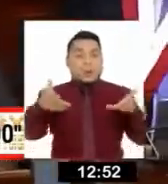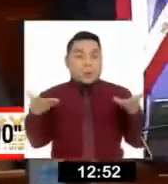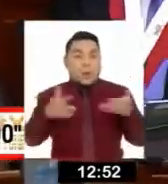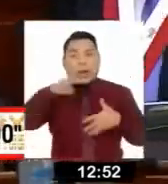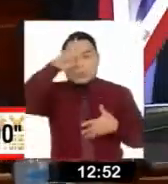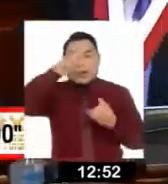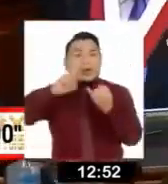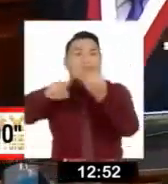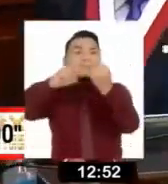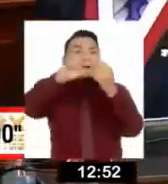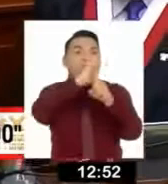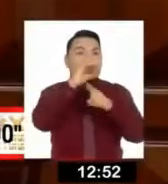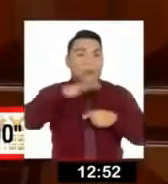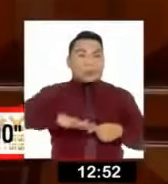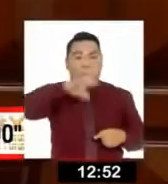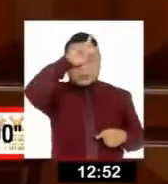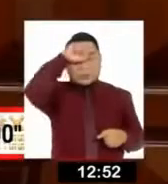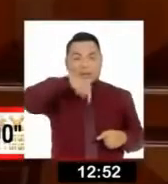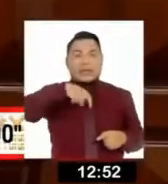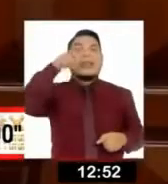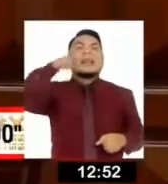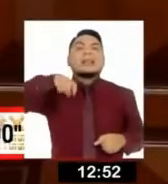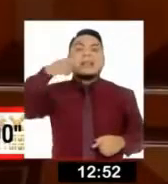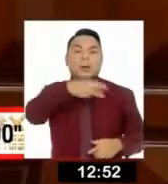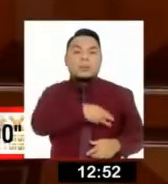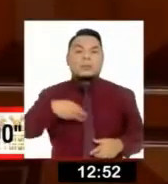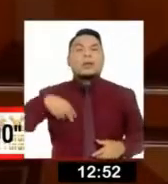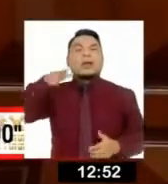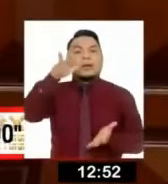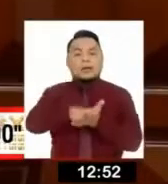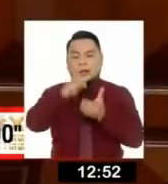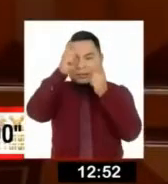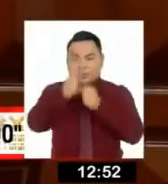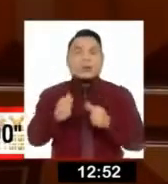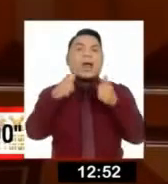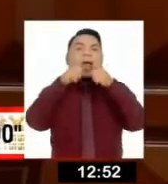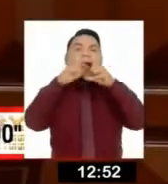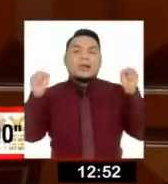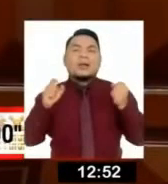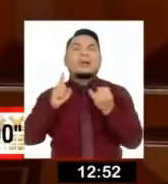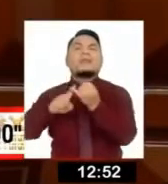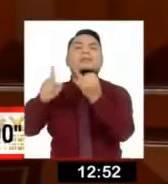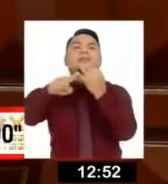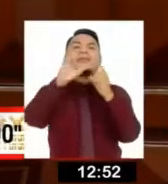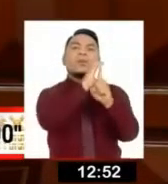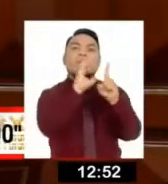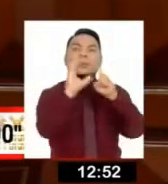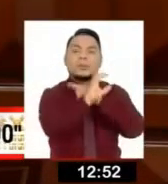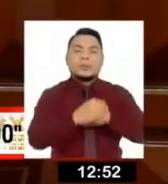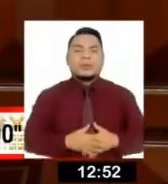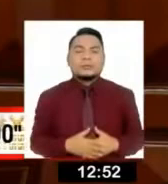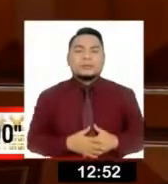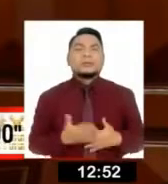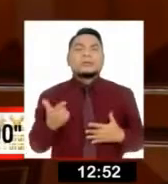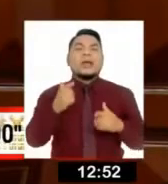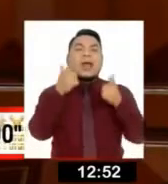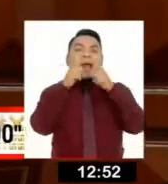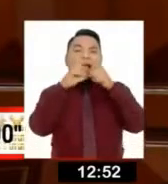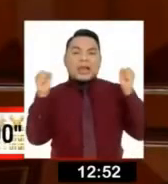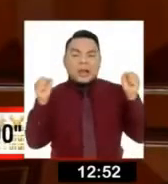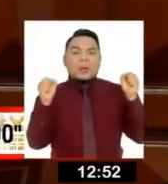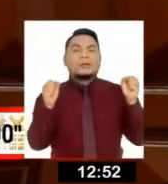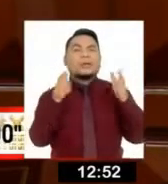diverso como el nuestro, se necesita un ministerio que reconozca las lenguas, las diversas culturas,